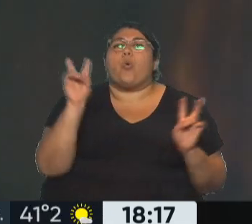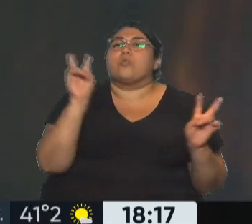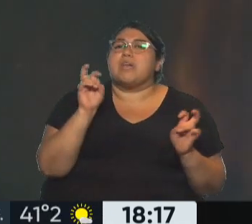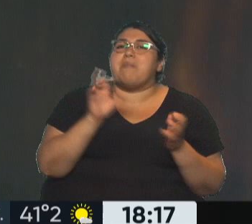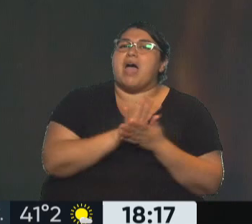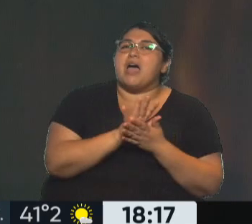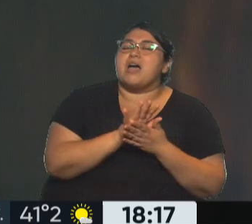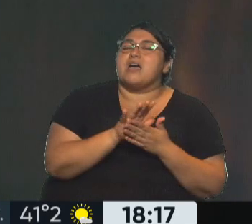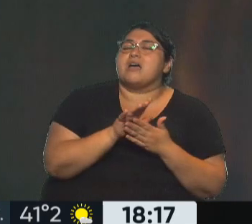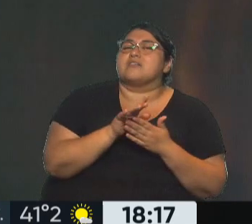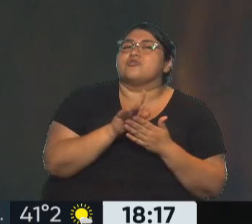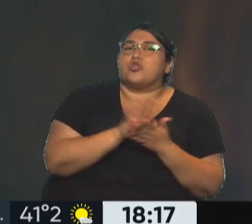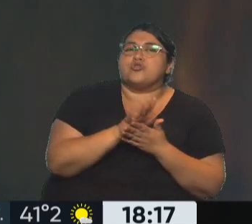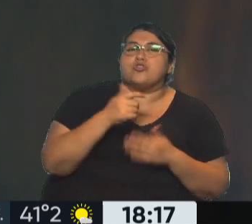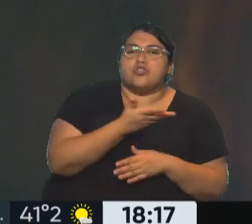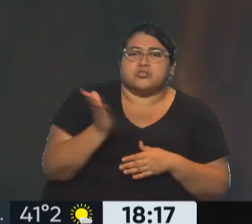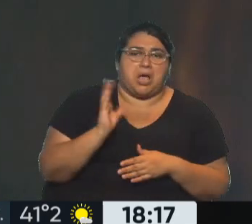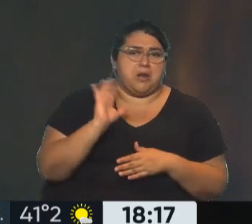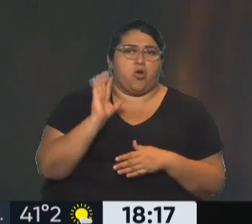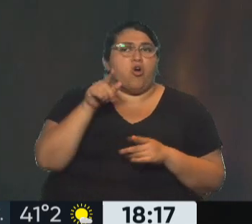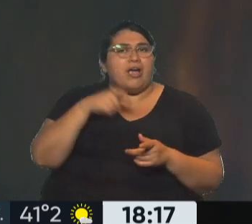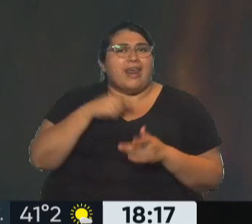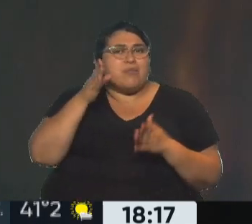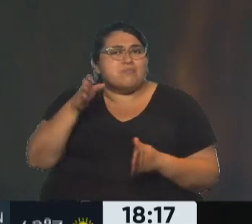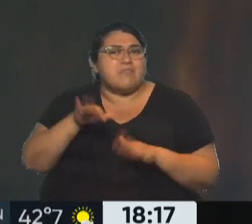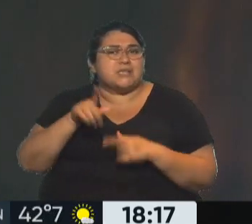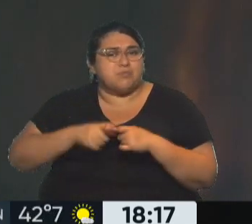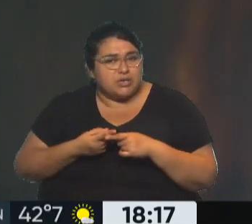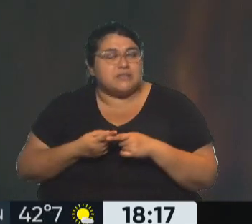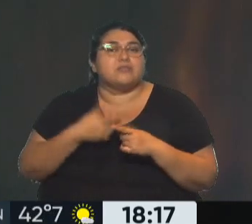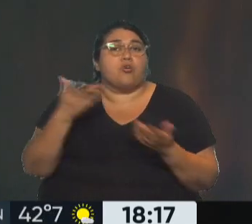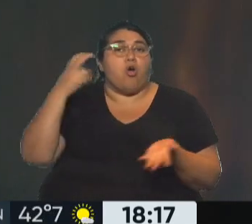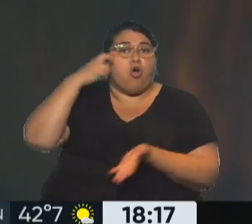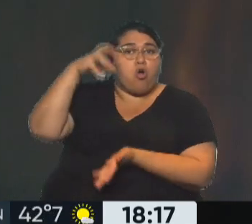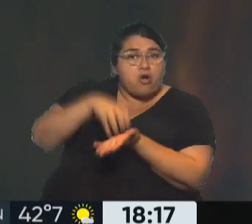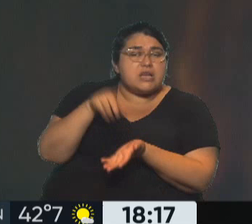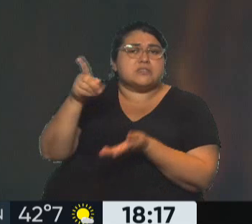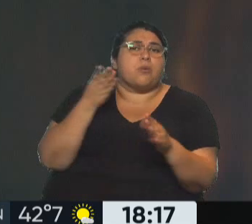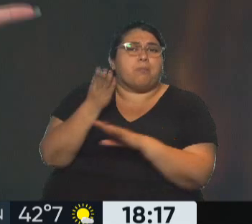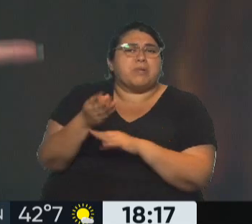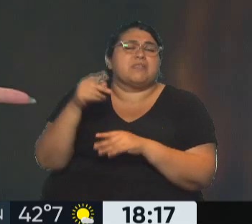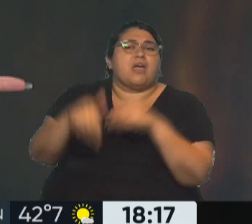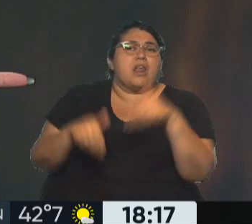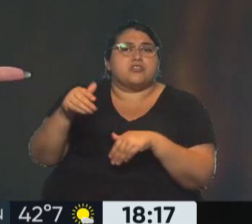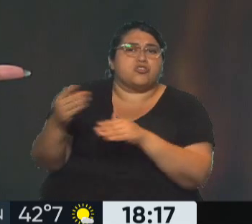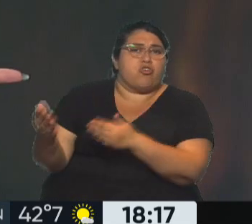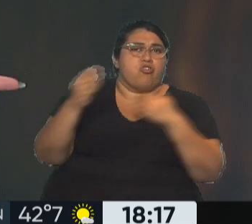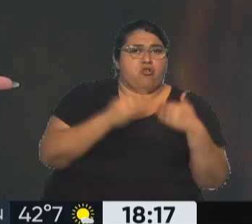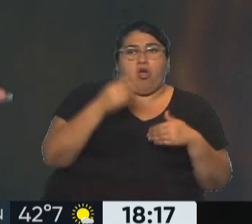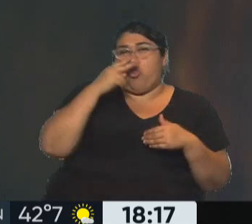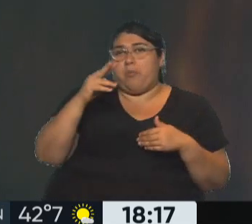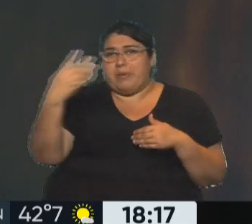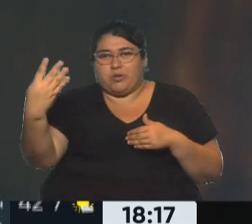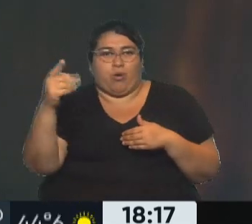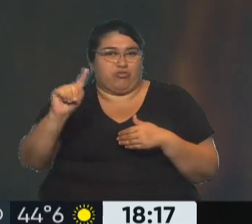una agenda política. Se intenta llevar adelante en el Congreso para que adelanten las elecciones a este año y no el del